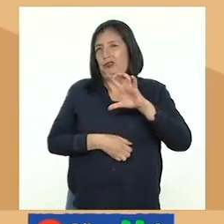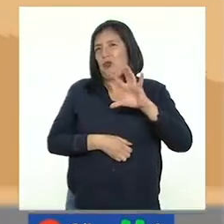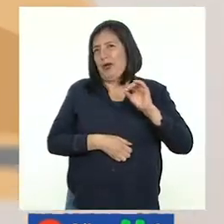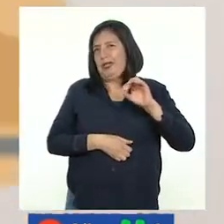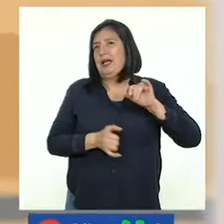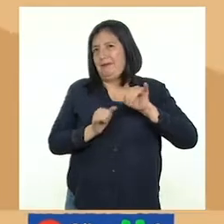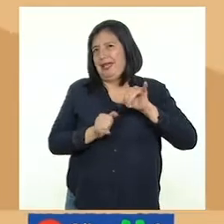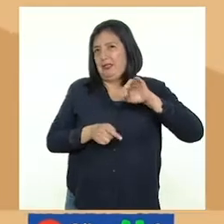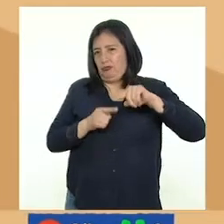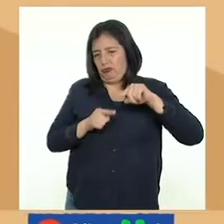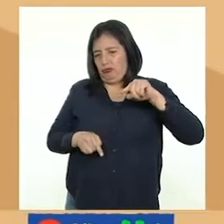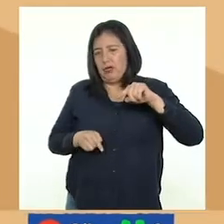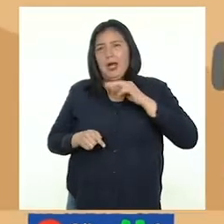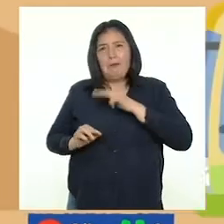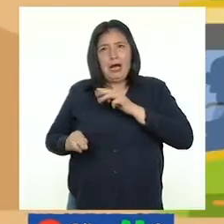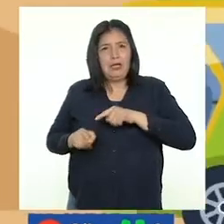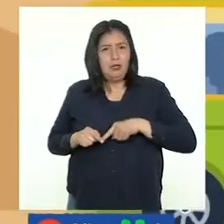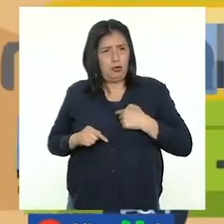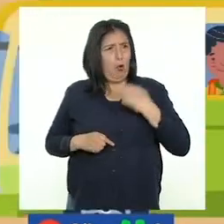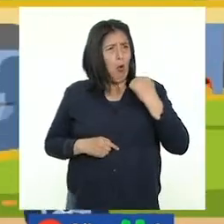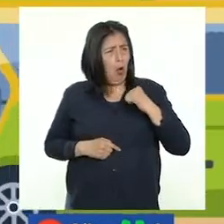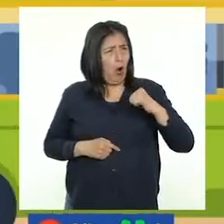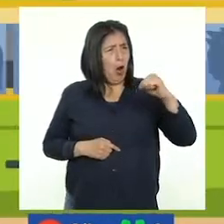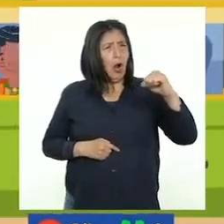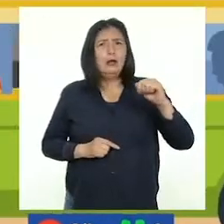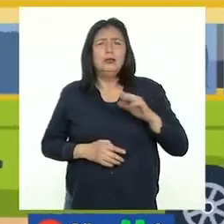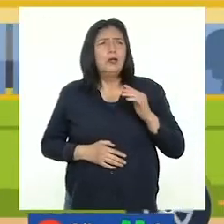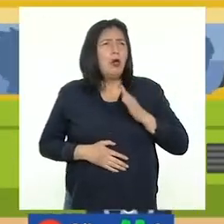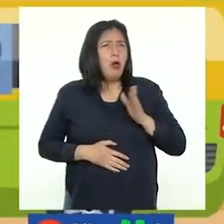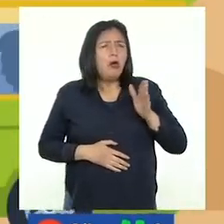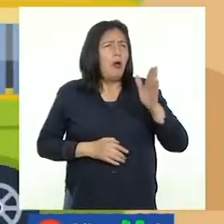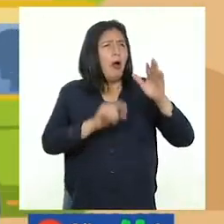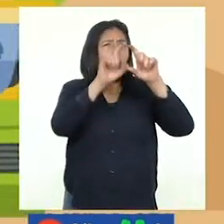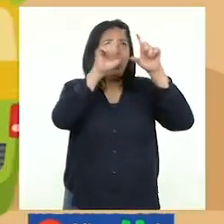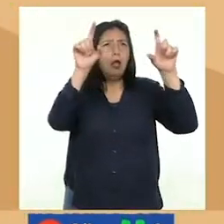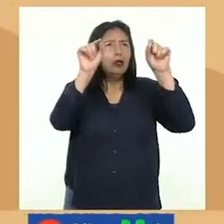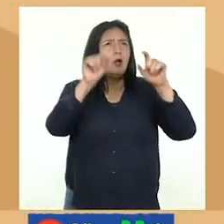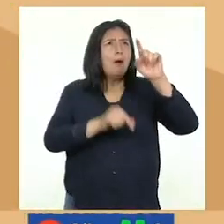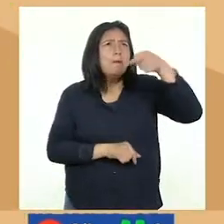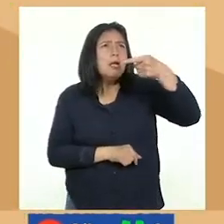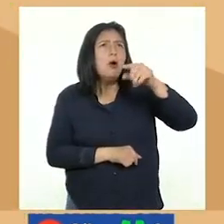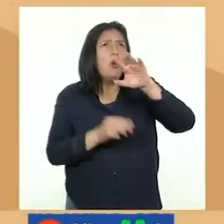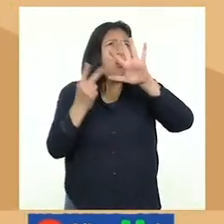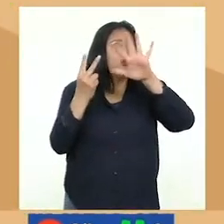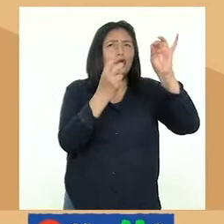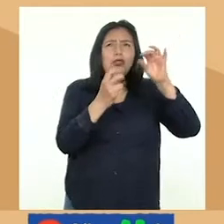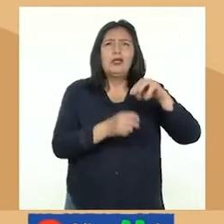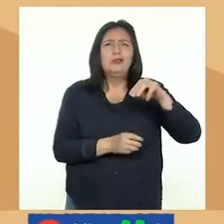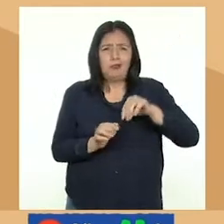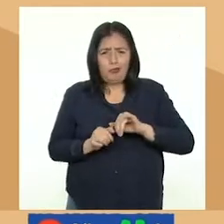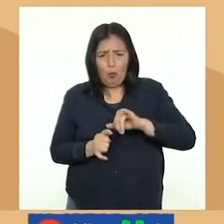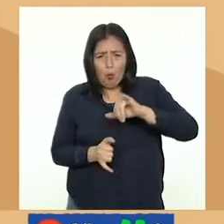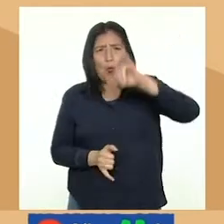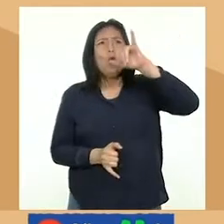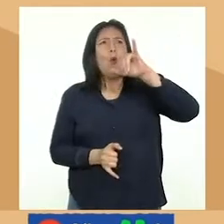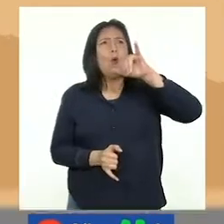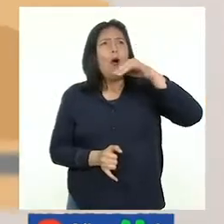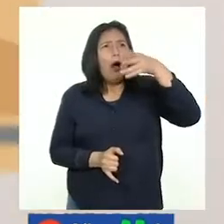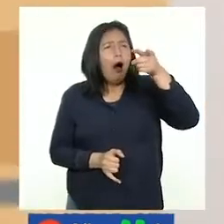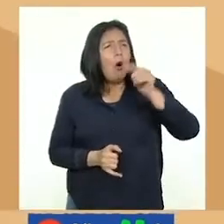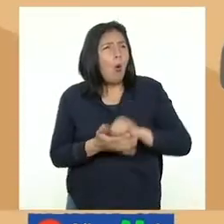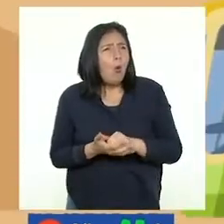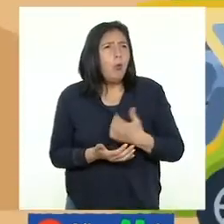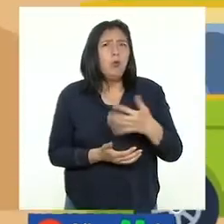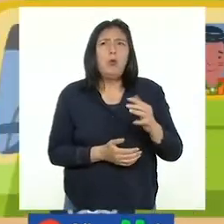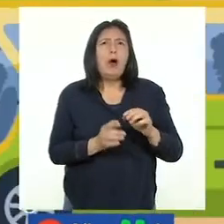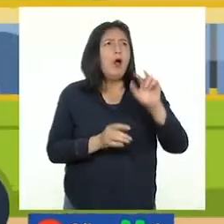mar. En mi viaje, pasé por diferentes letreros que decían 1800 metros sobre el nivel del mar,